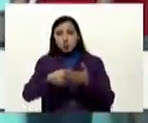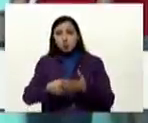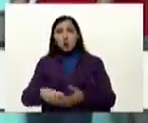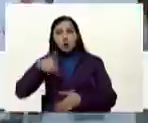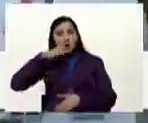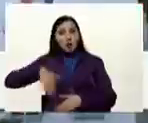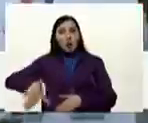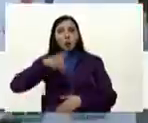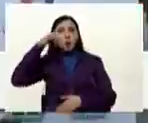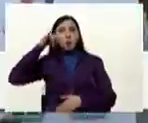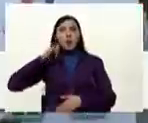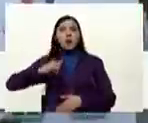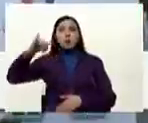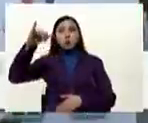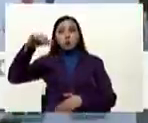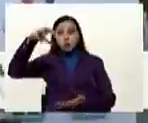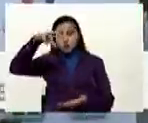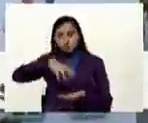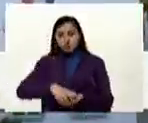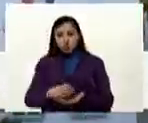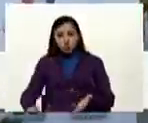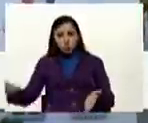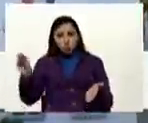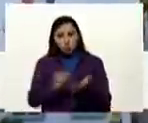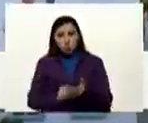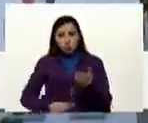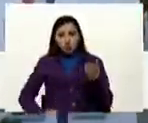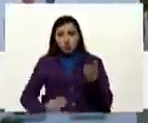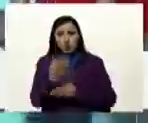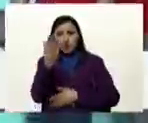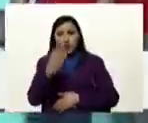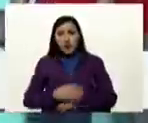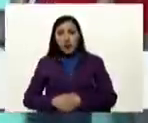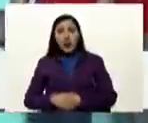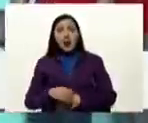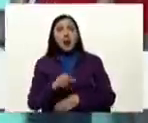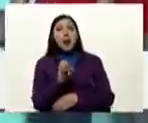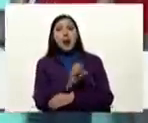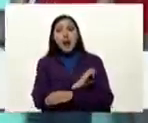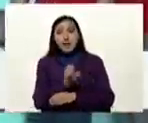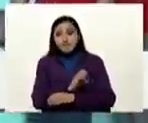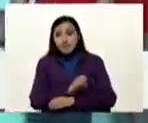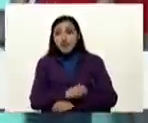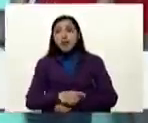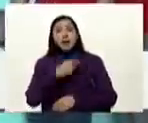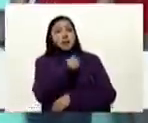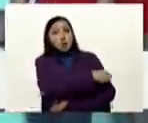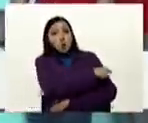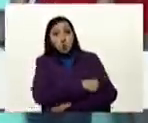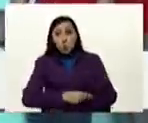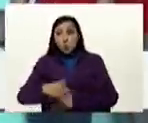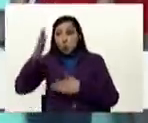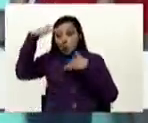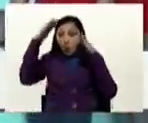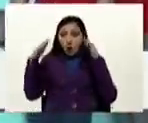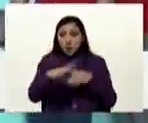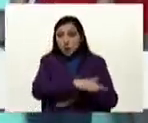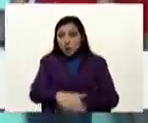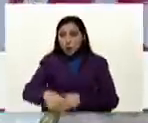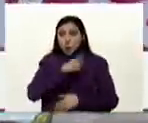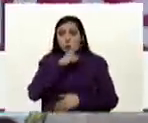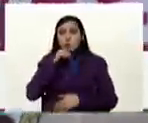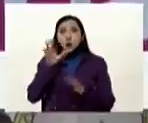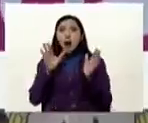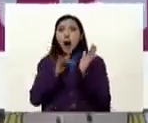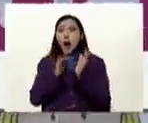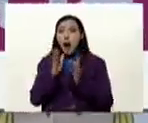pueblo de Yaracuy. Estamos reinaugurando la emergencia del Hospital Pediátrico Niño Jesús, el cual